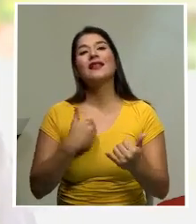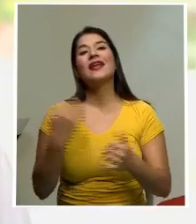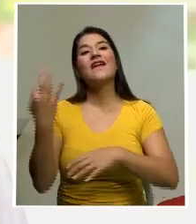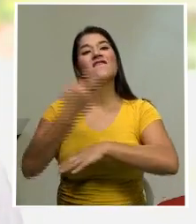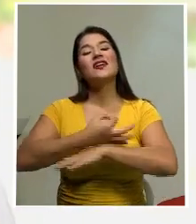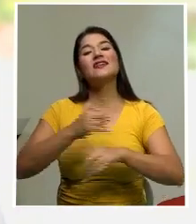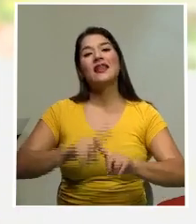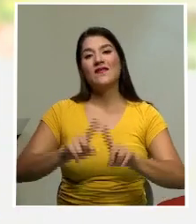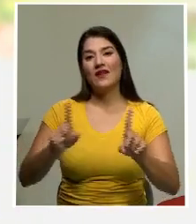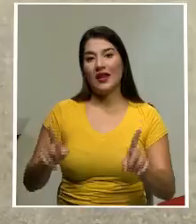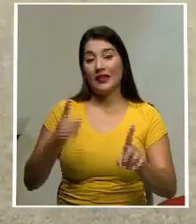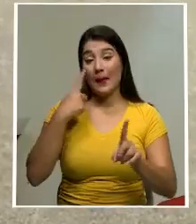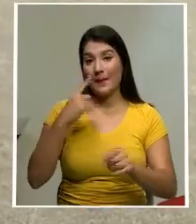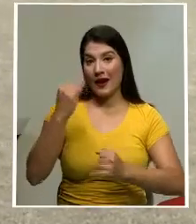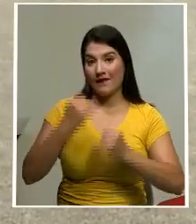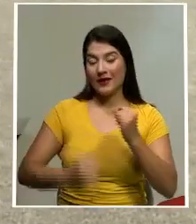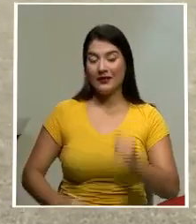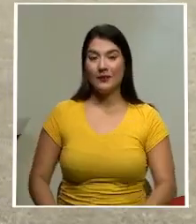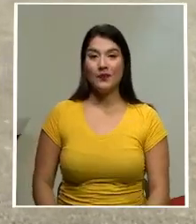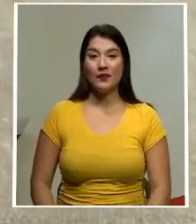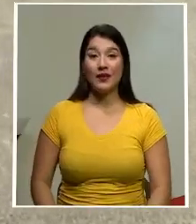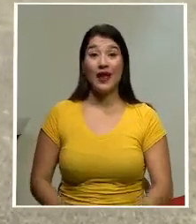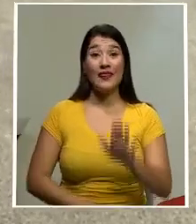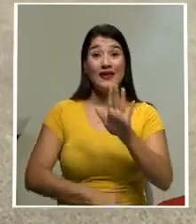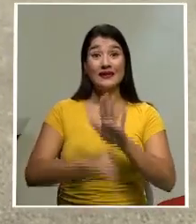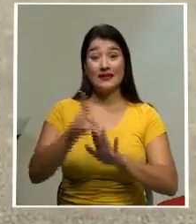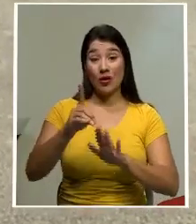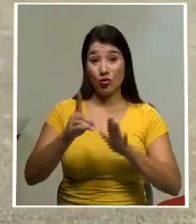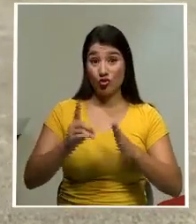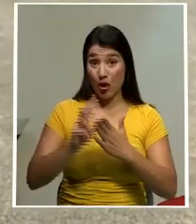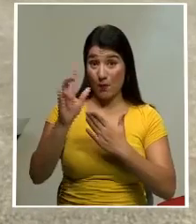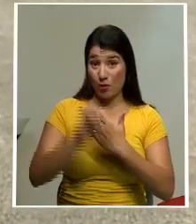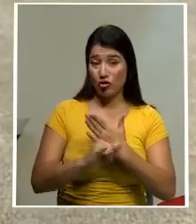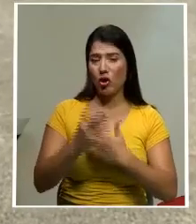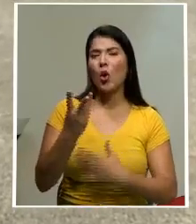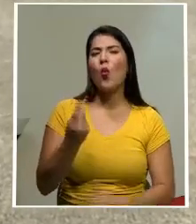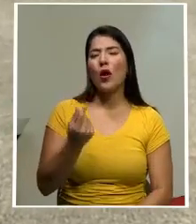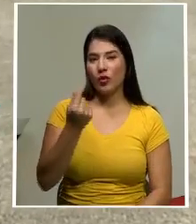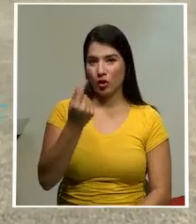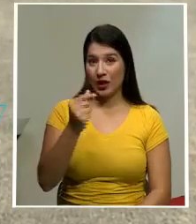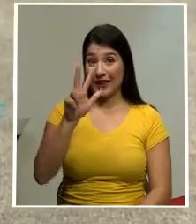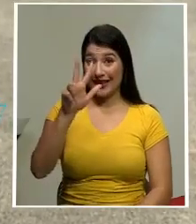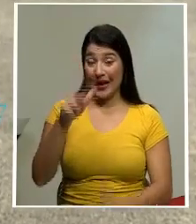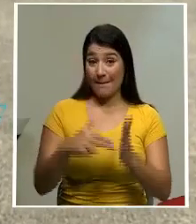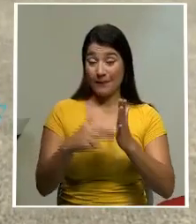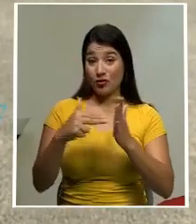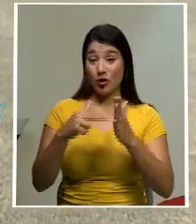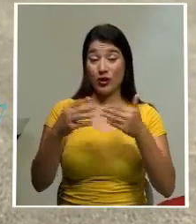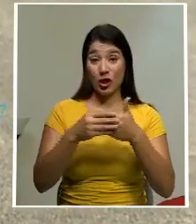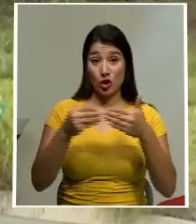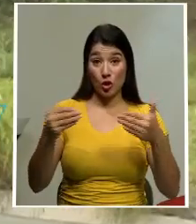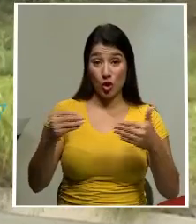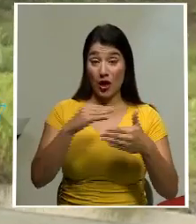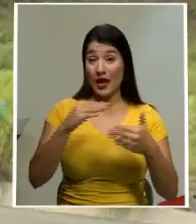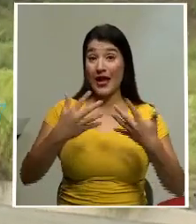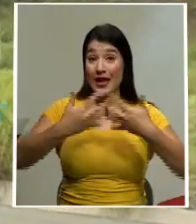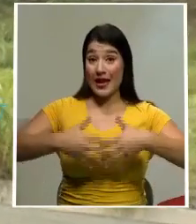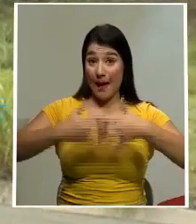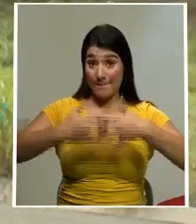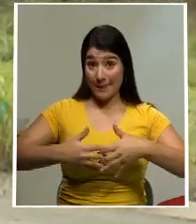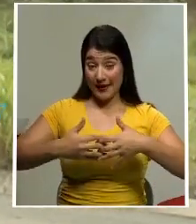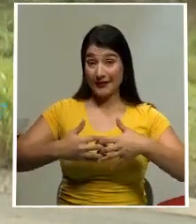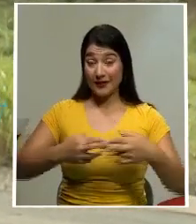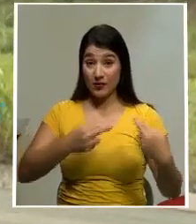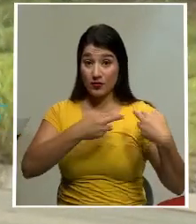entrega. El desarrollo del conector demandó un monto cercano a los $3 millones y la empresa adjudicada fue